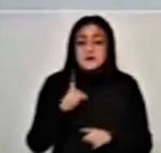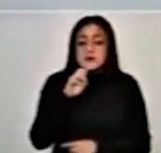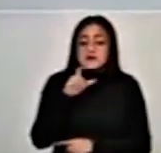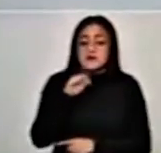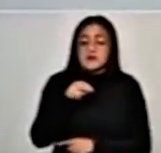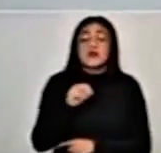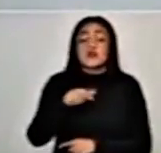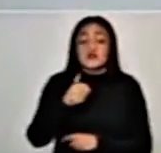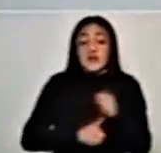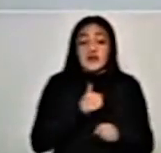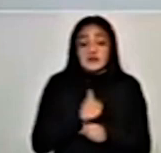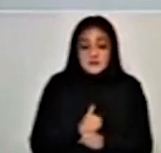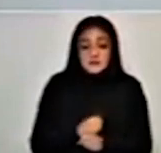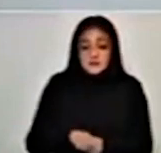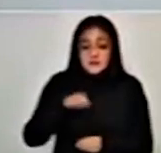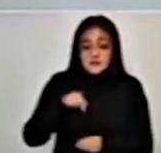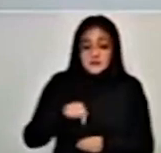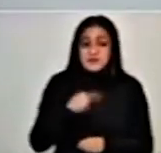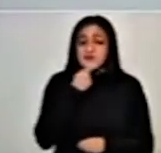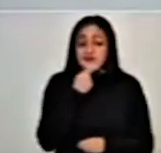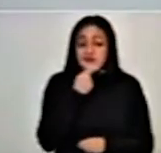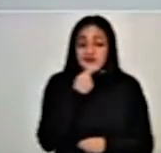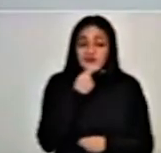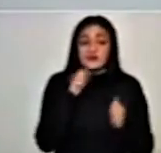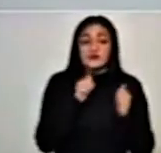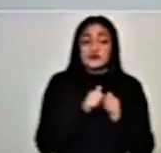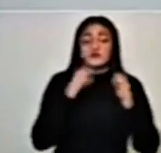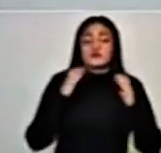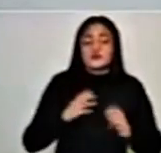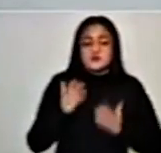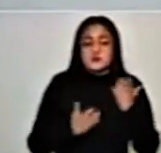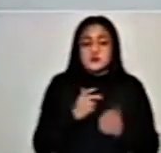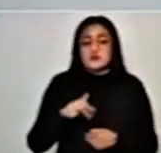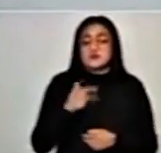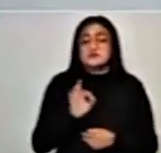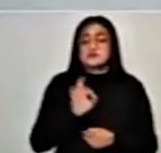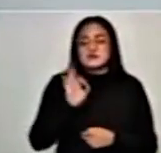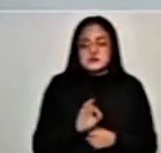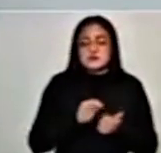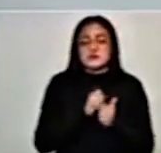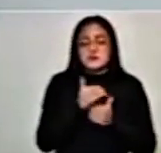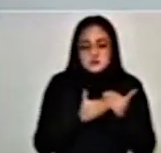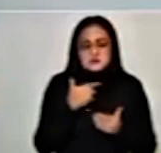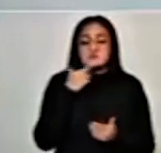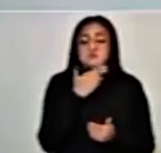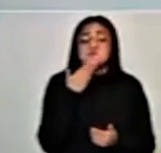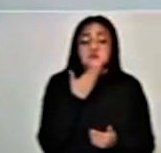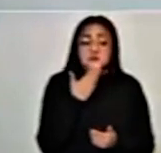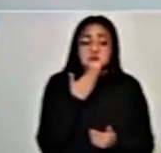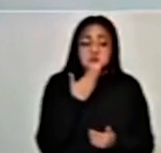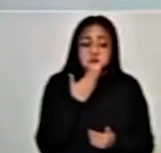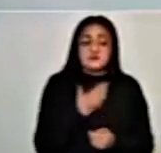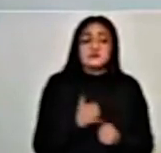Delfino, de 12 añitos de edad, con superficie corporal quemada del 13%, evolucionando